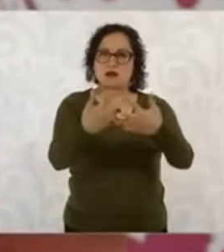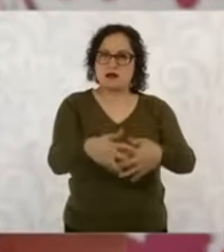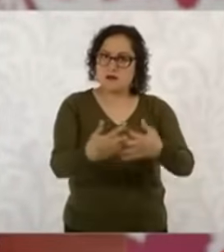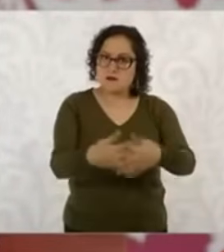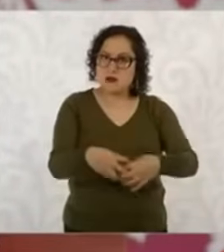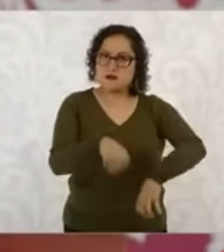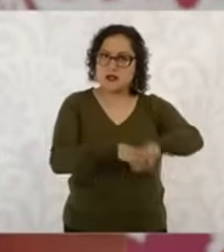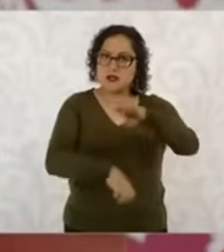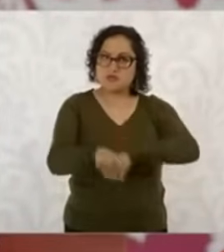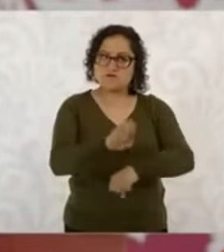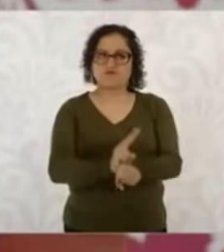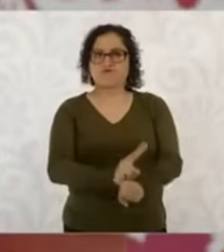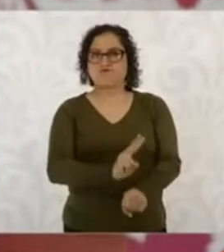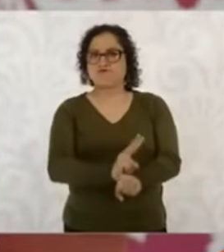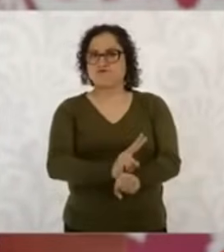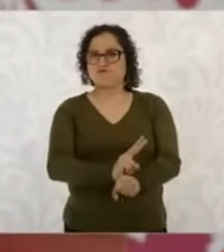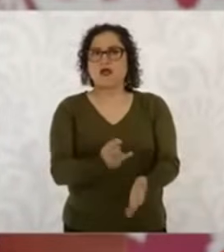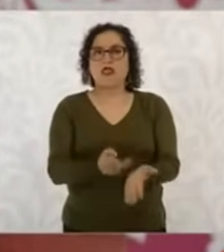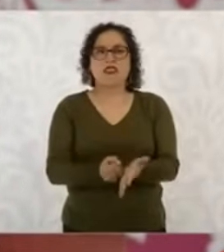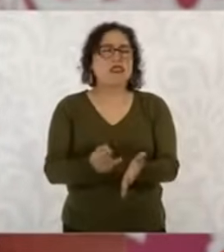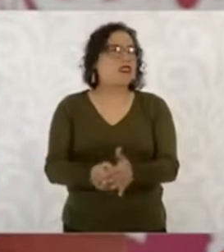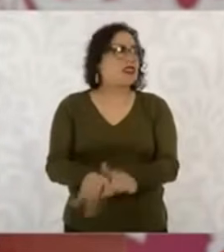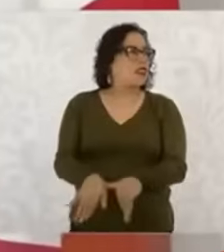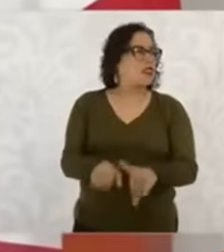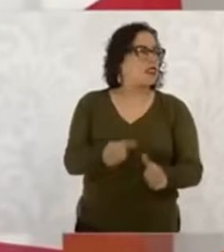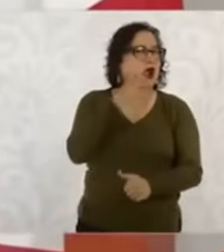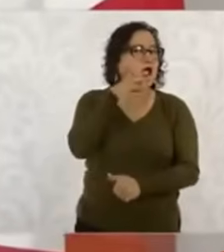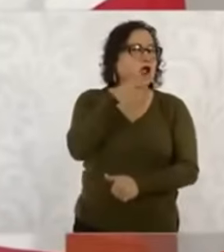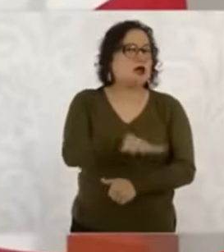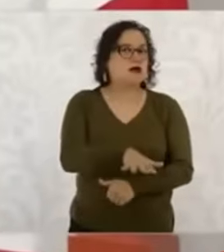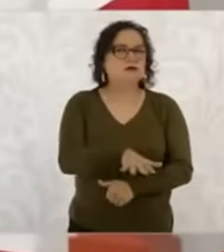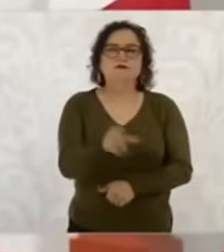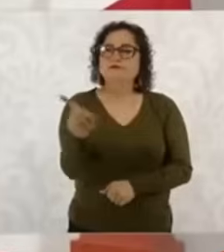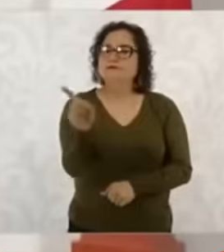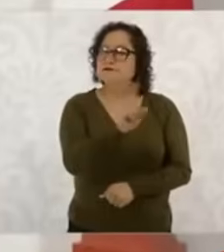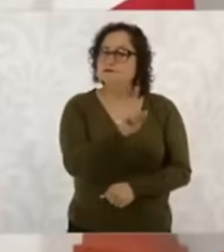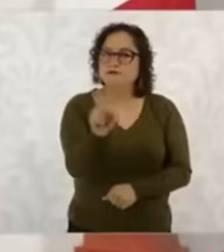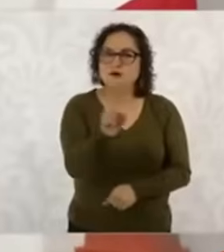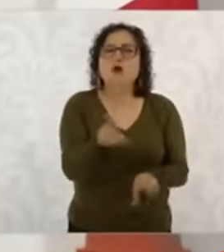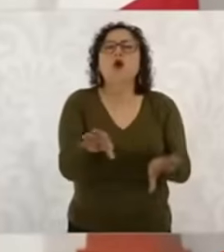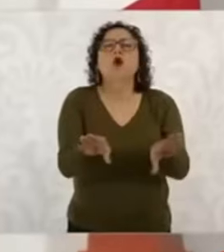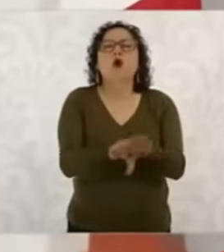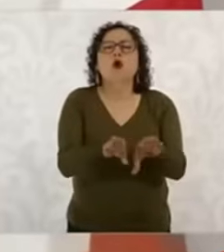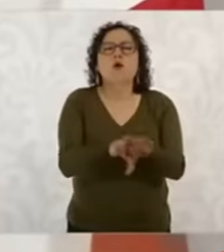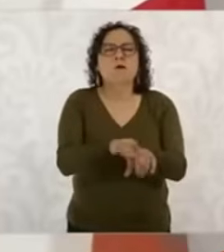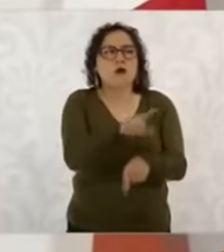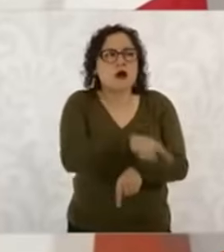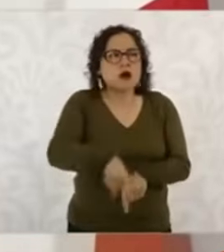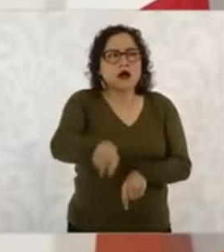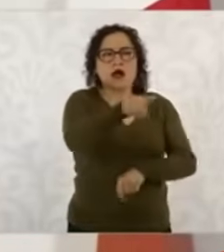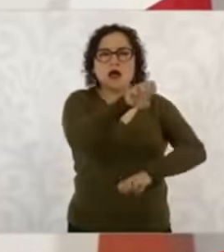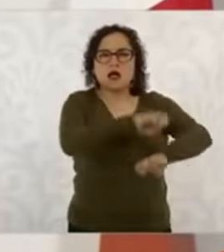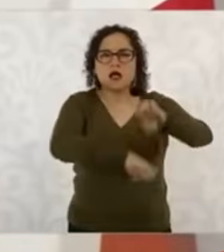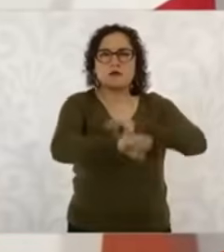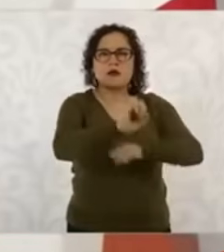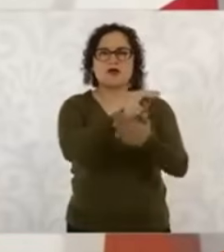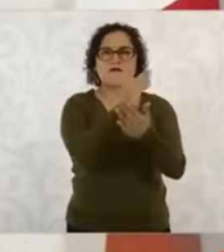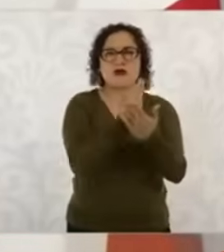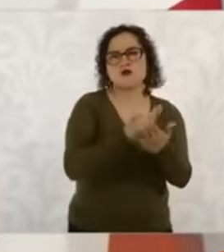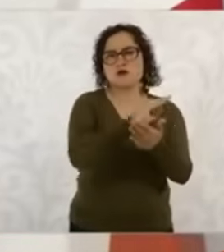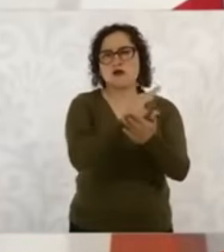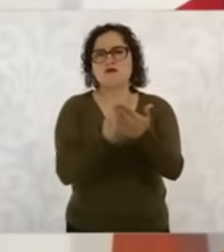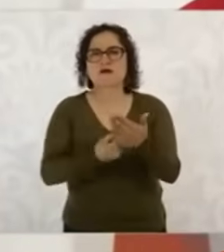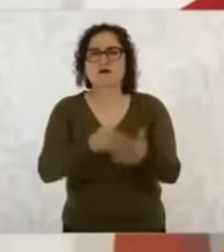fiscal. ¿Cómo? Se ponen muchos candados a las factureras. Todavía sigue habiendo